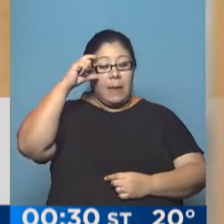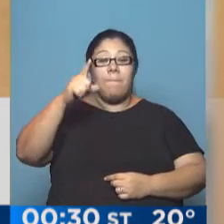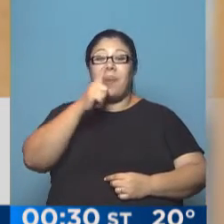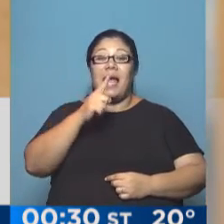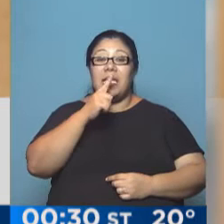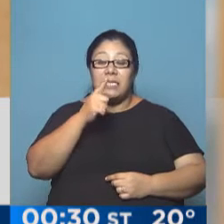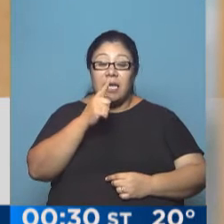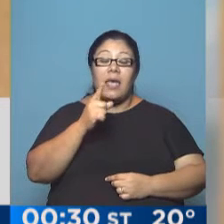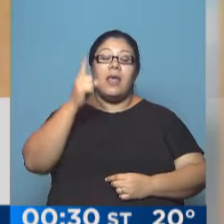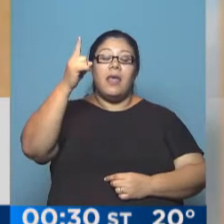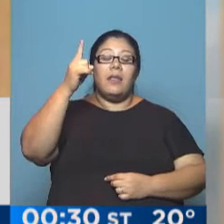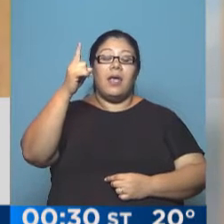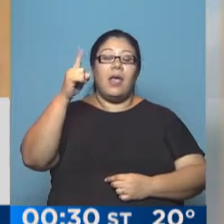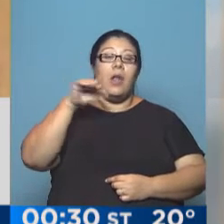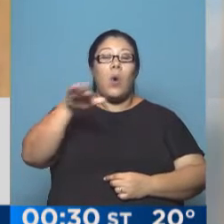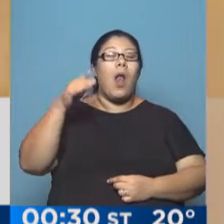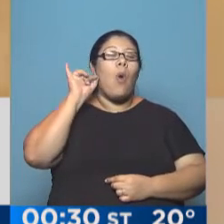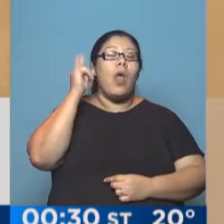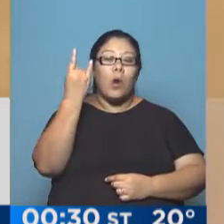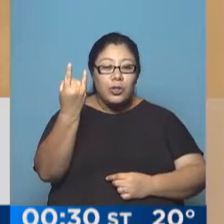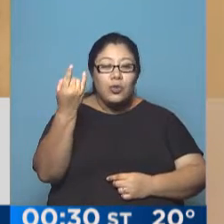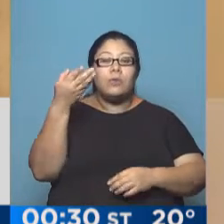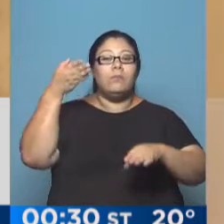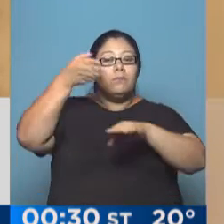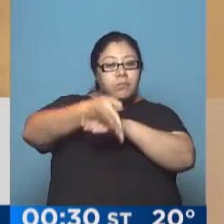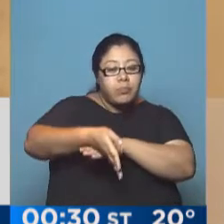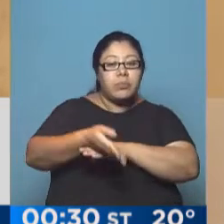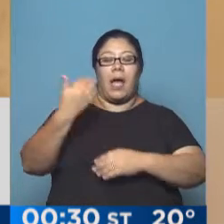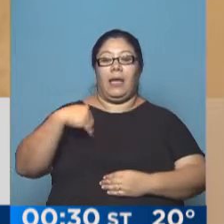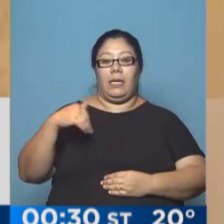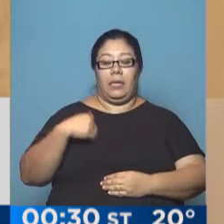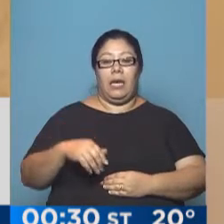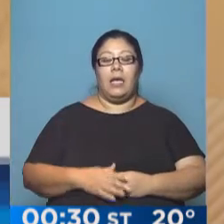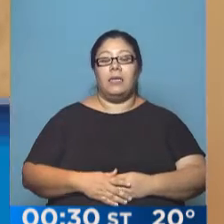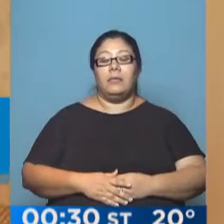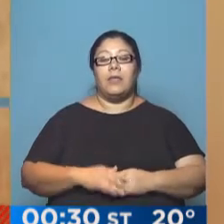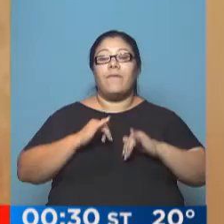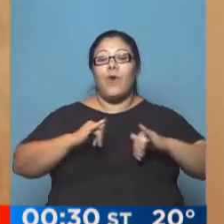Gualeguaychú Fray Bentos, según información de la agencia Diarios y Noticias.